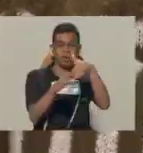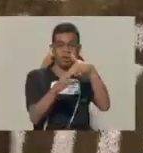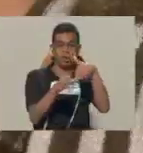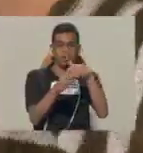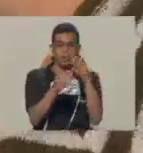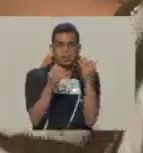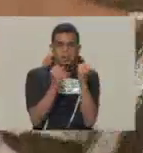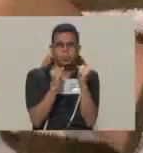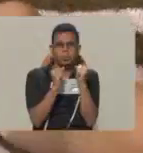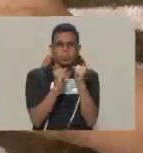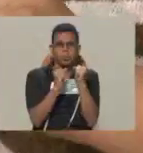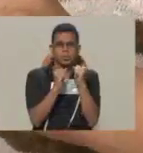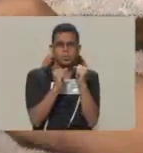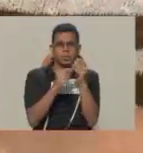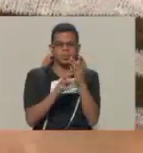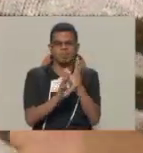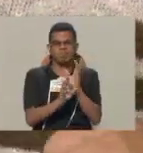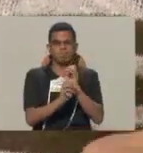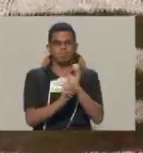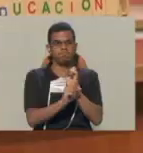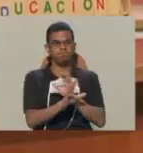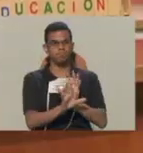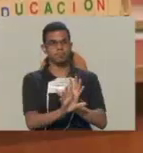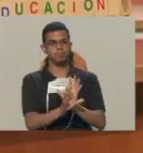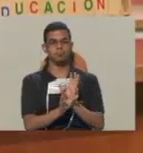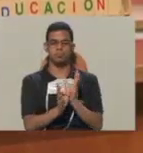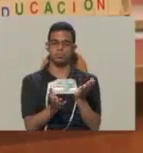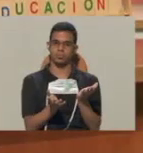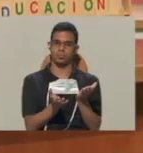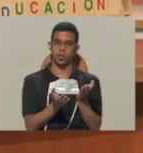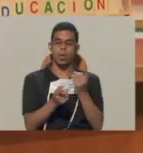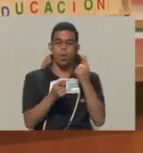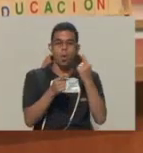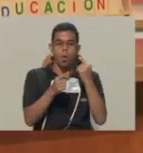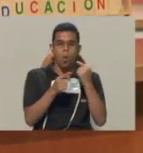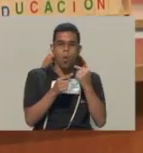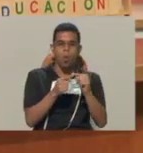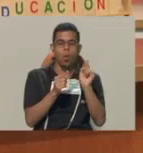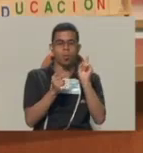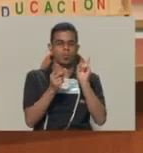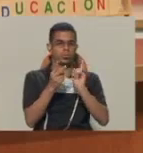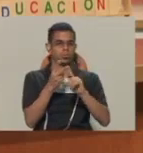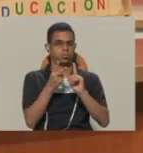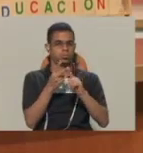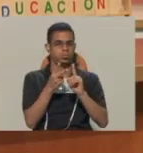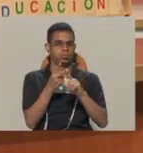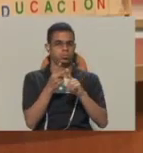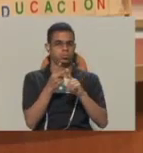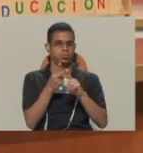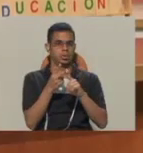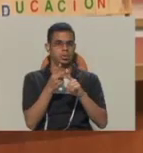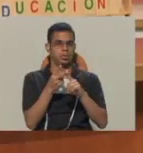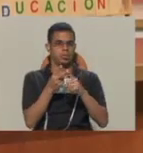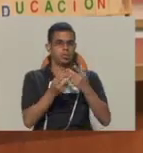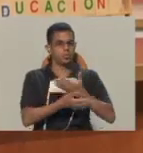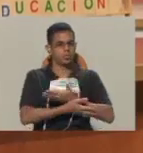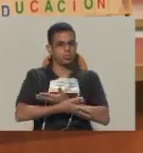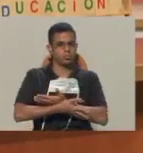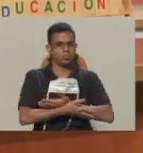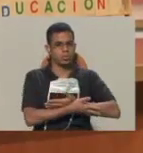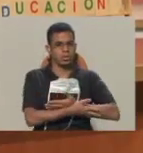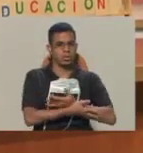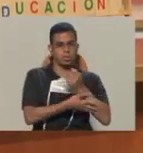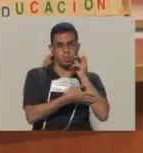en el cuerpo, pues ellos van a tener una reacción de rechazo. Otra de las acciones que tenemos que tener con nuestros bebés es, mientras los